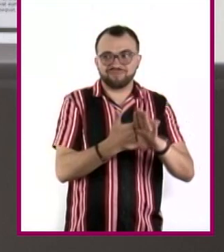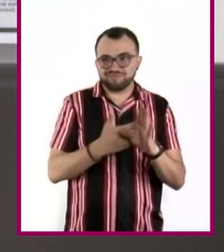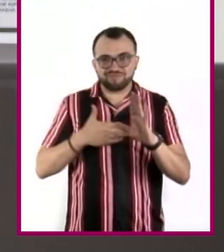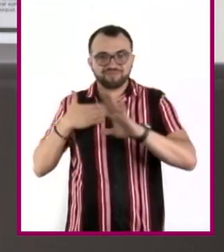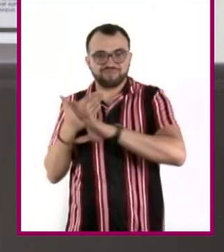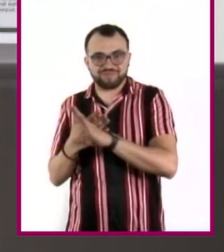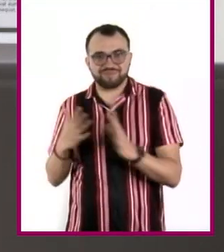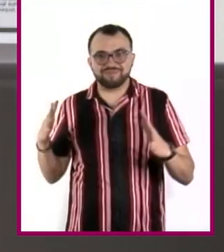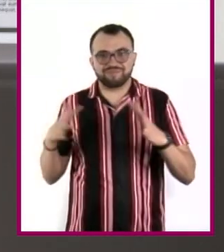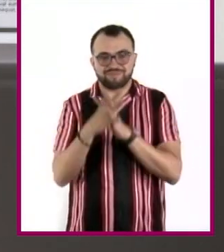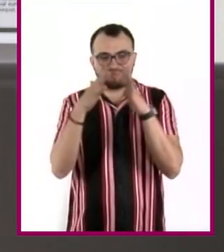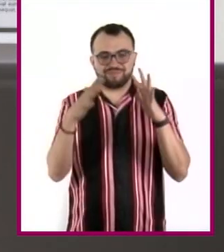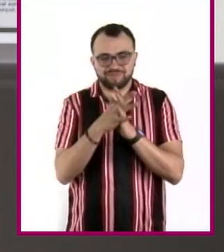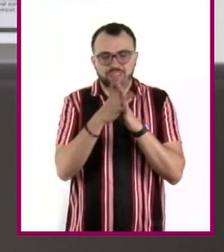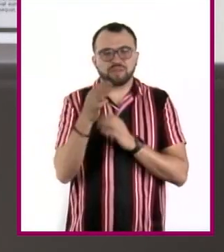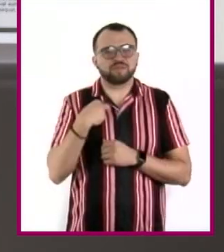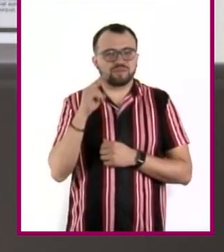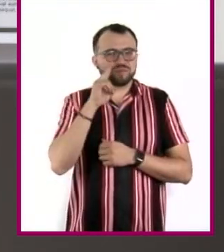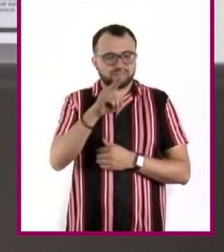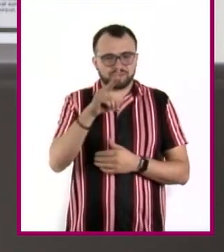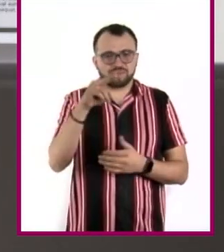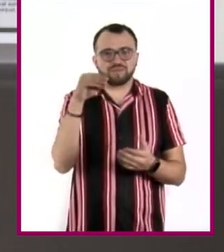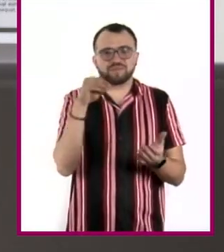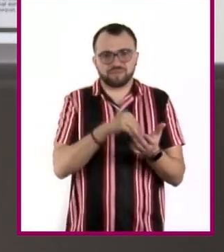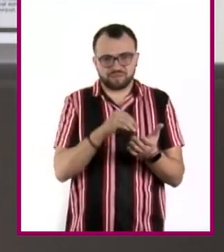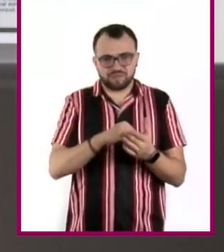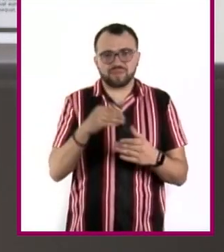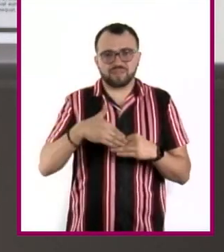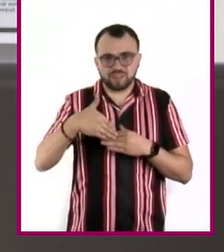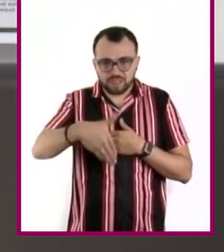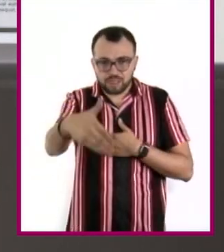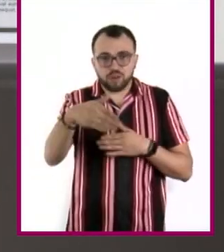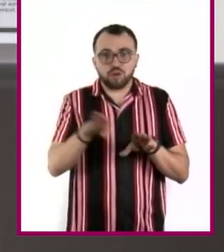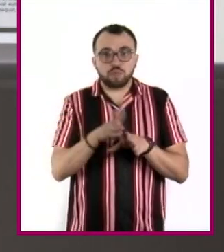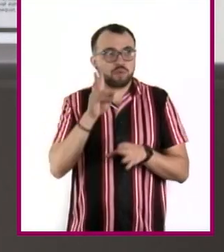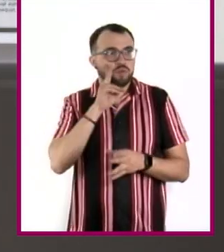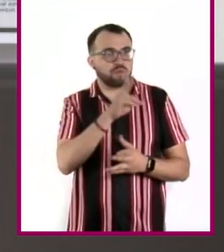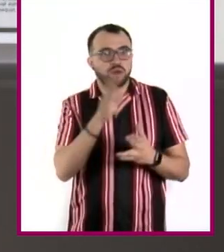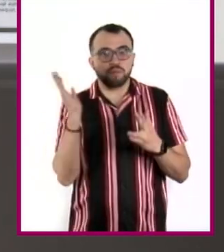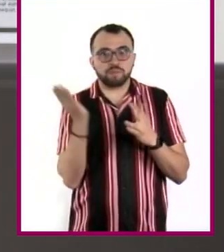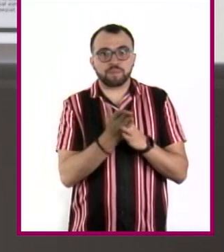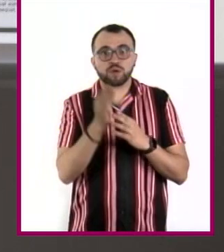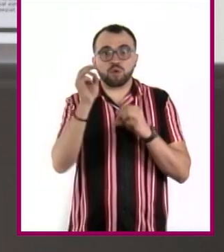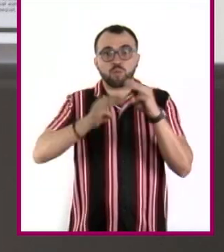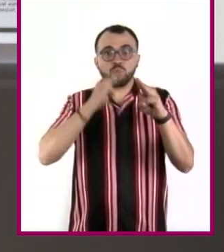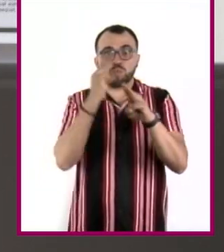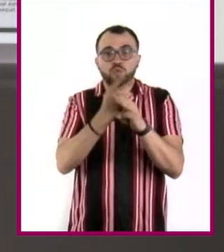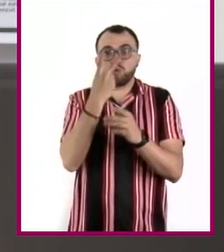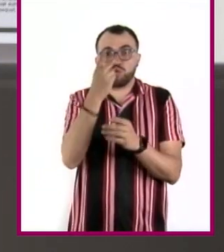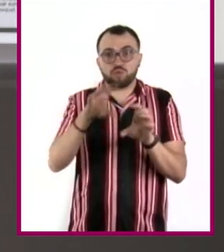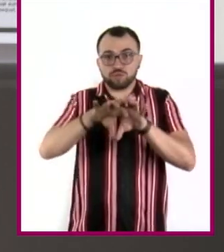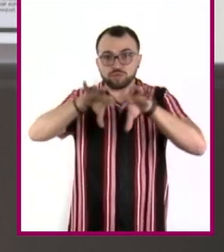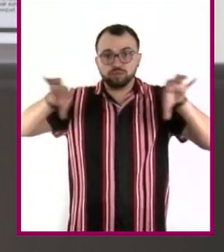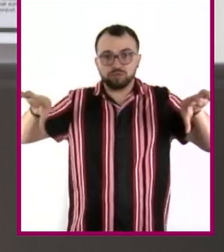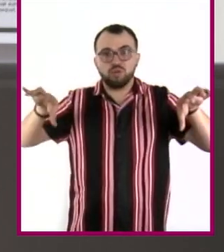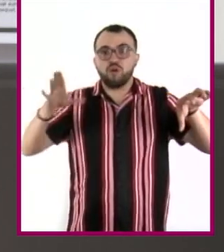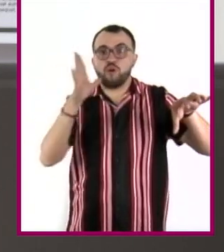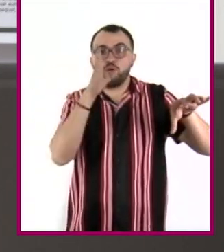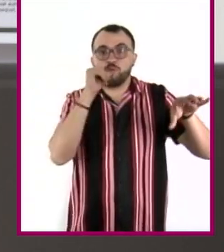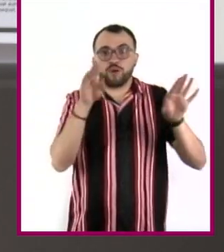que alcanzo a ver es que a partir de ese momento las personas se percataron de la división del mundo en dos bloques opuestos e